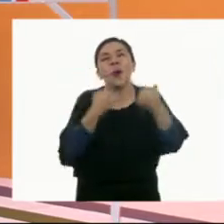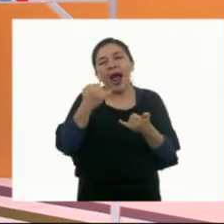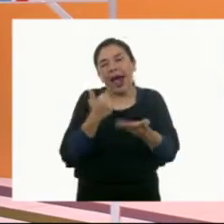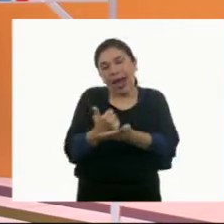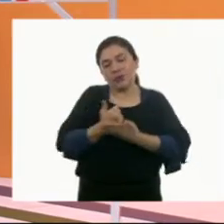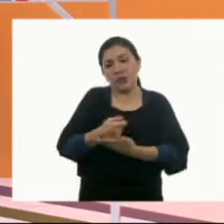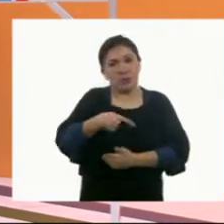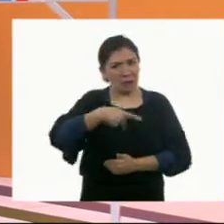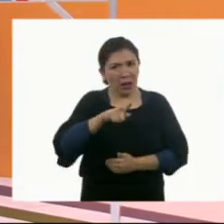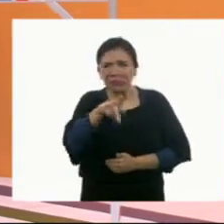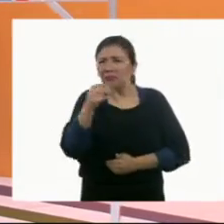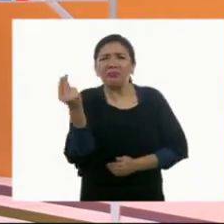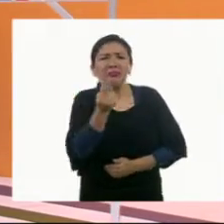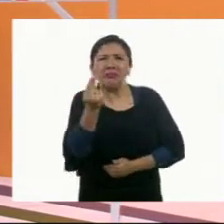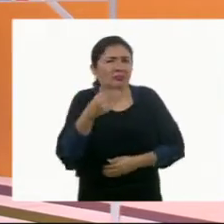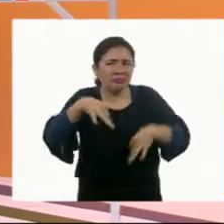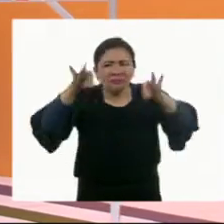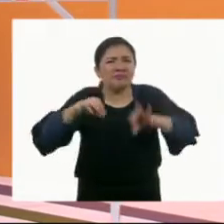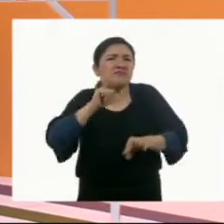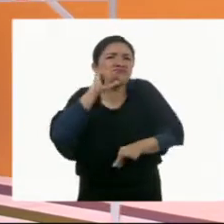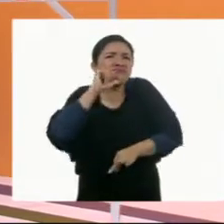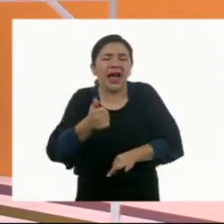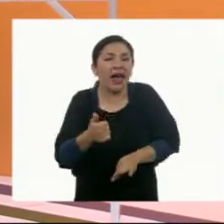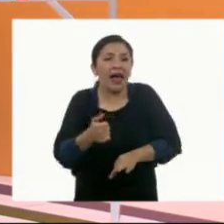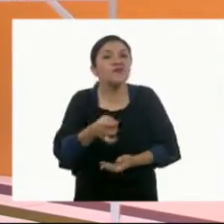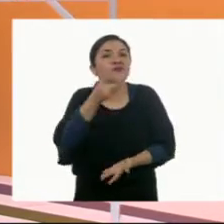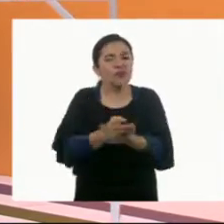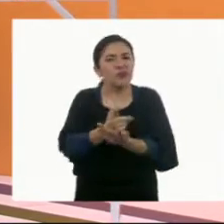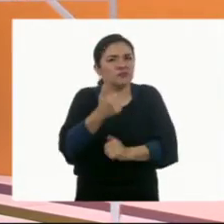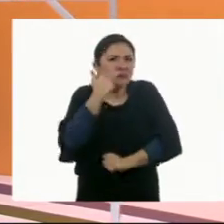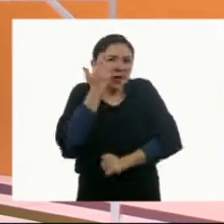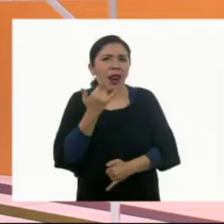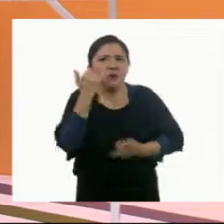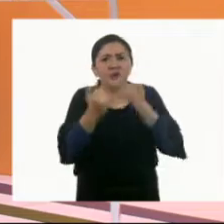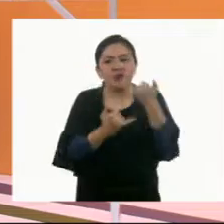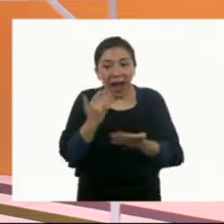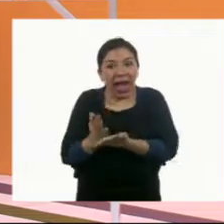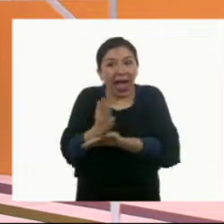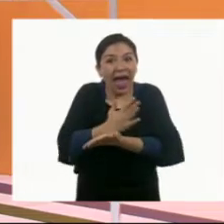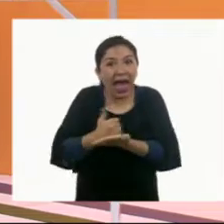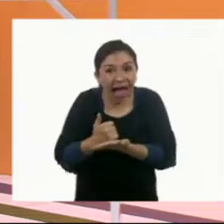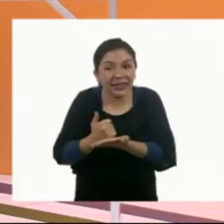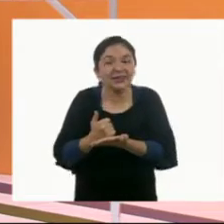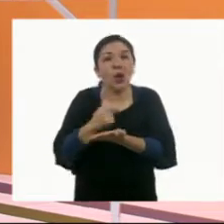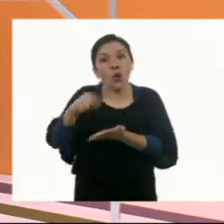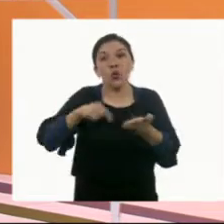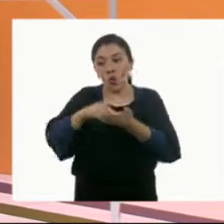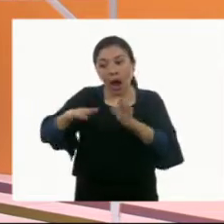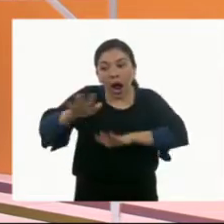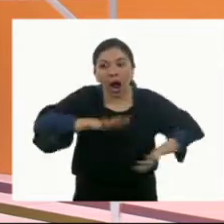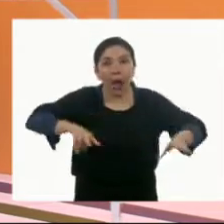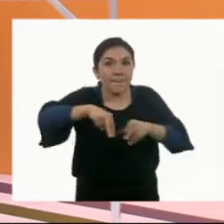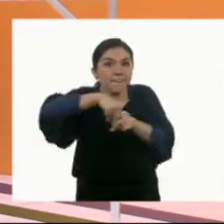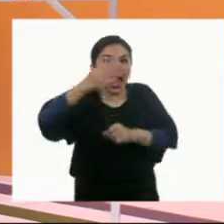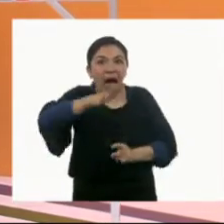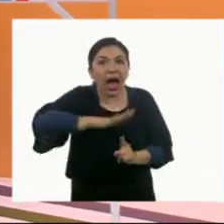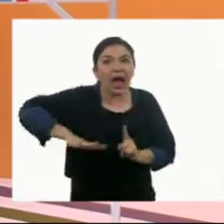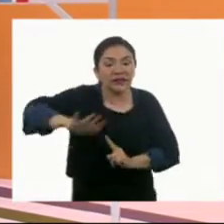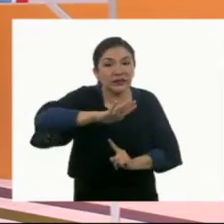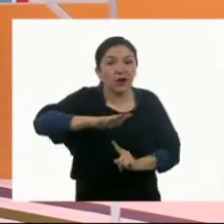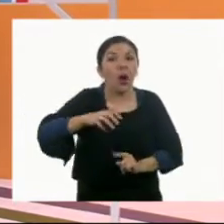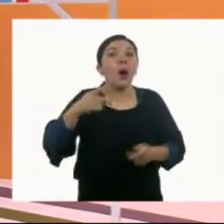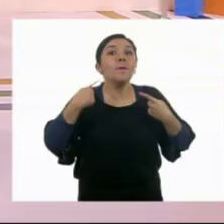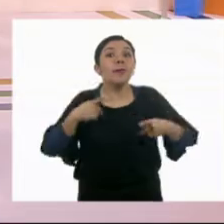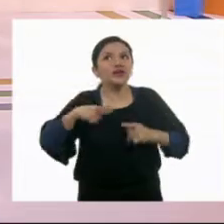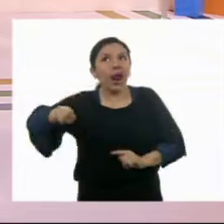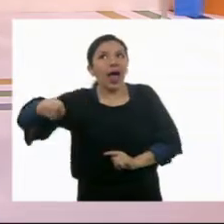ayuda, pero no se necesita nada. Solamente estar disponibles, un espacio vacío y alguien que te